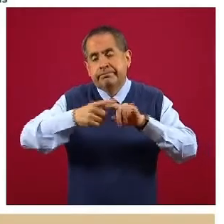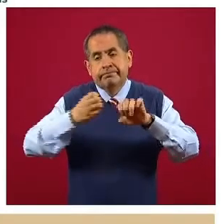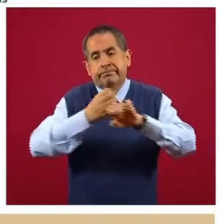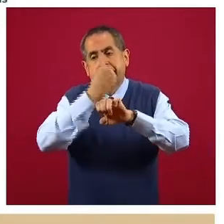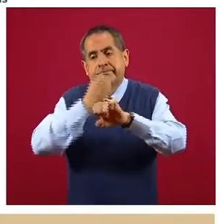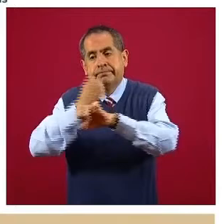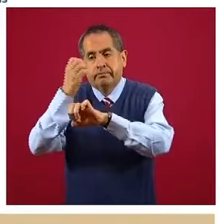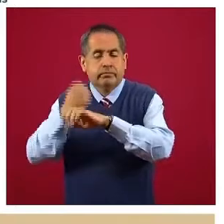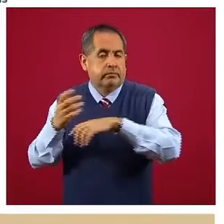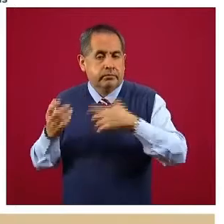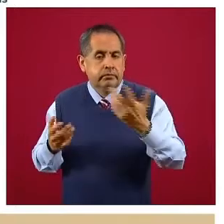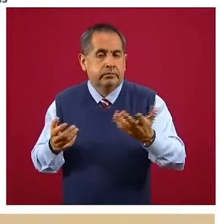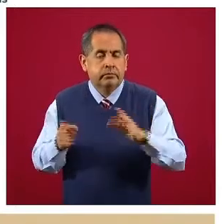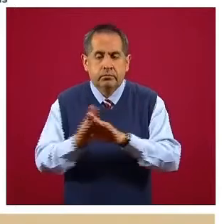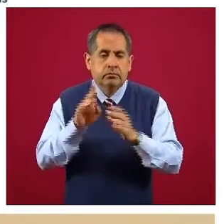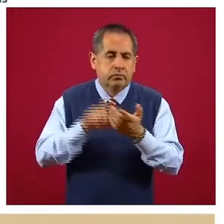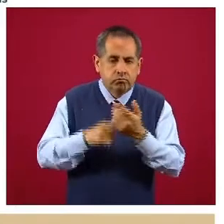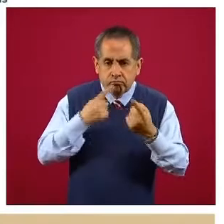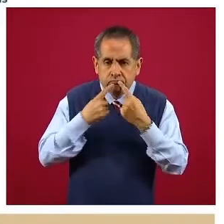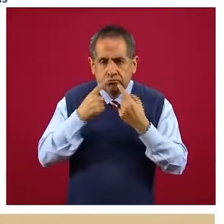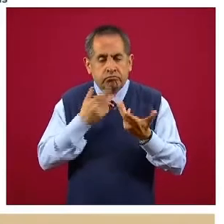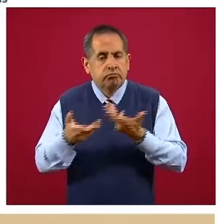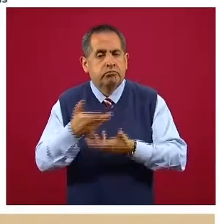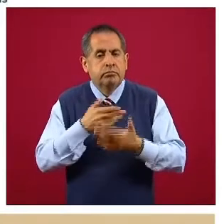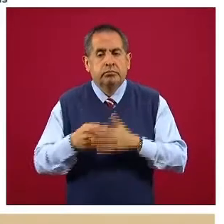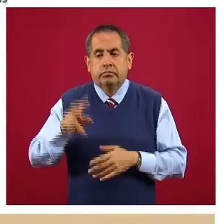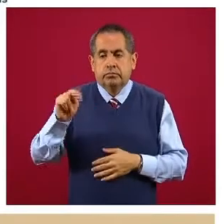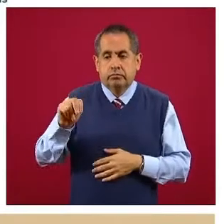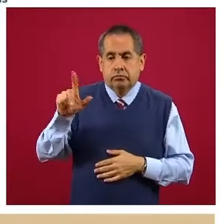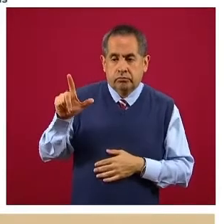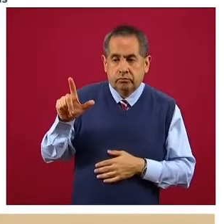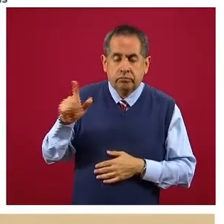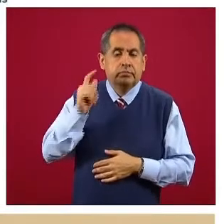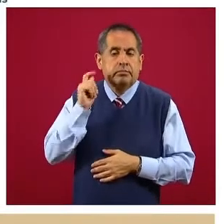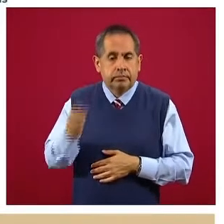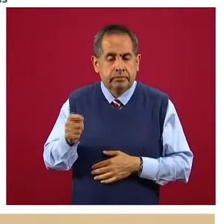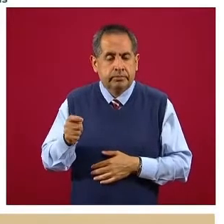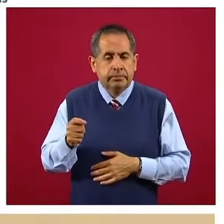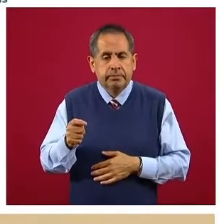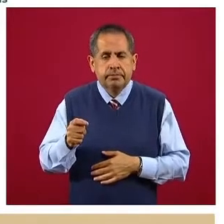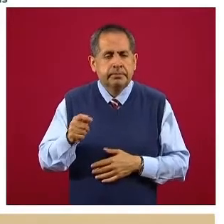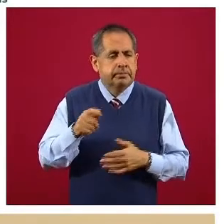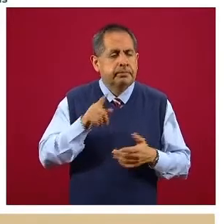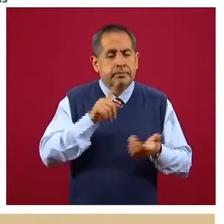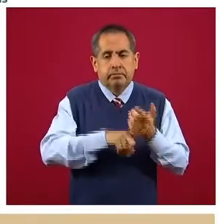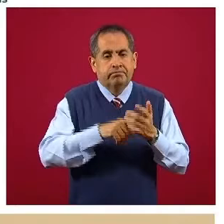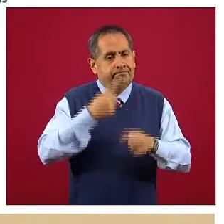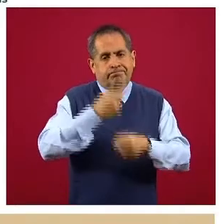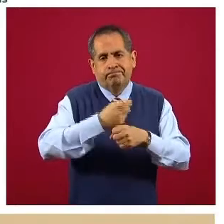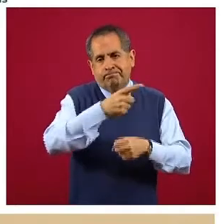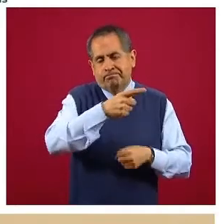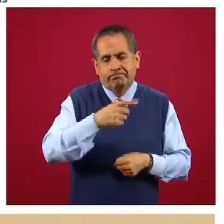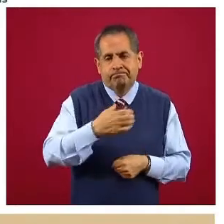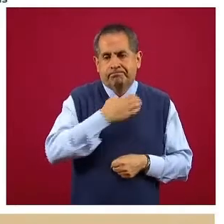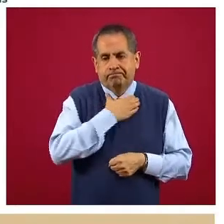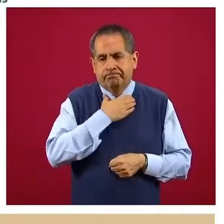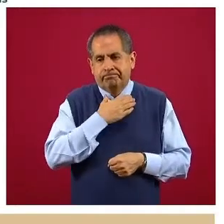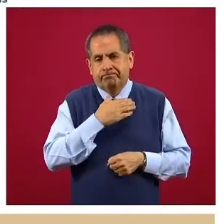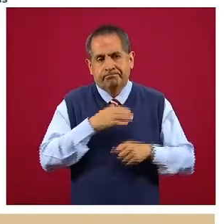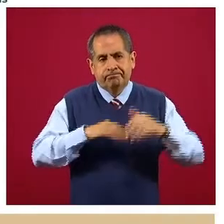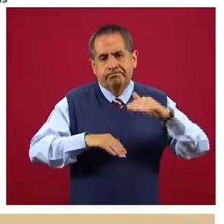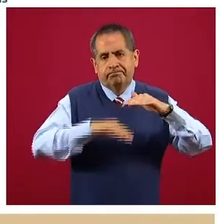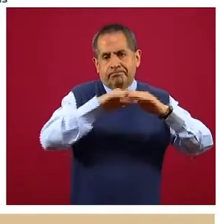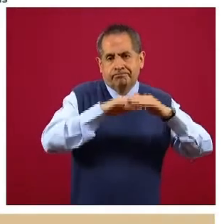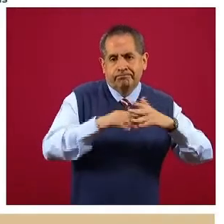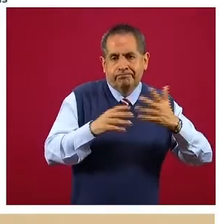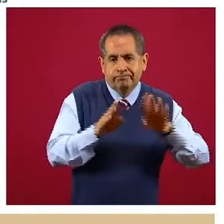estado en el cual analizamos la situación. Nuevo León, al igual que en camas generales, también está encabezando en estos momentos